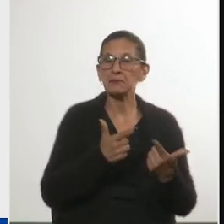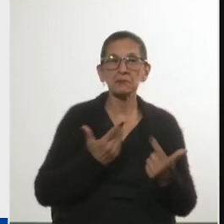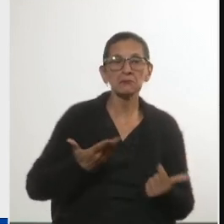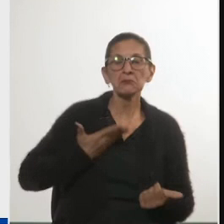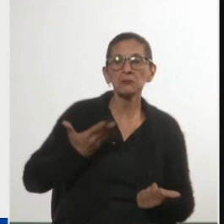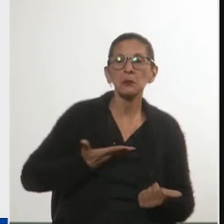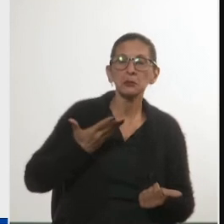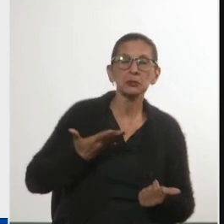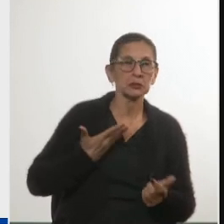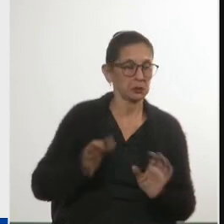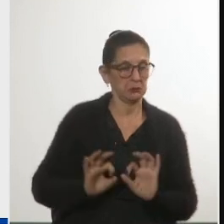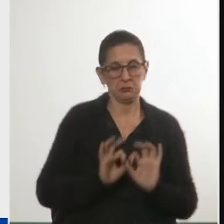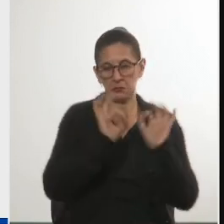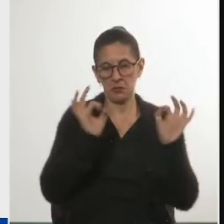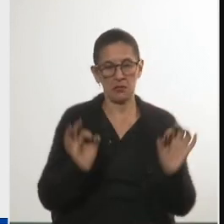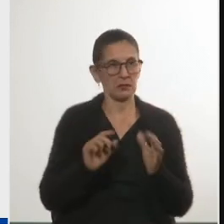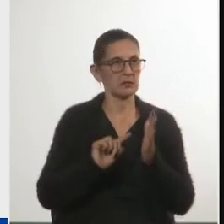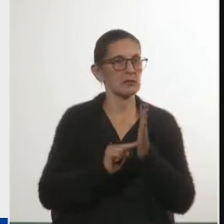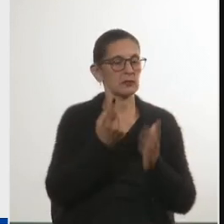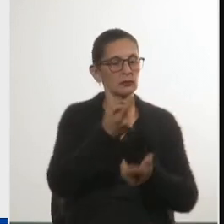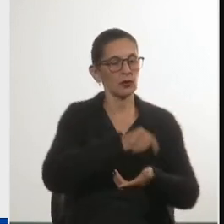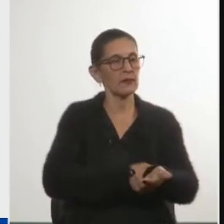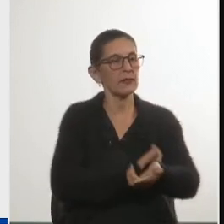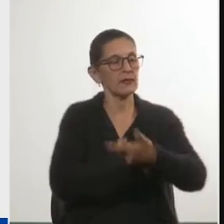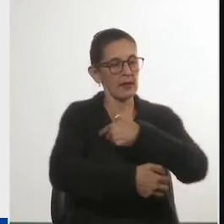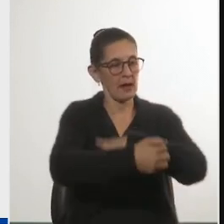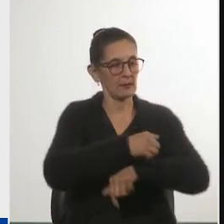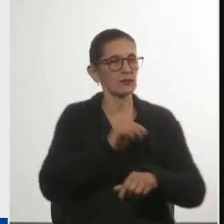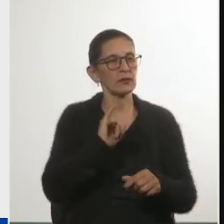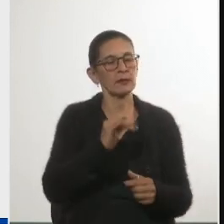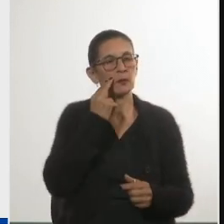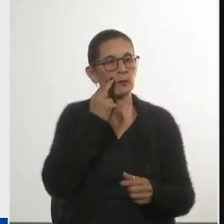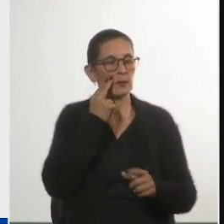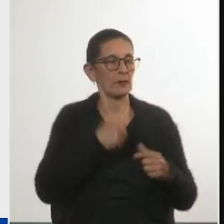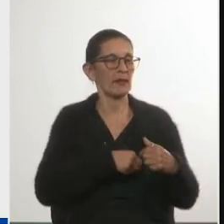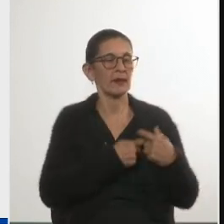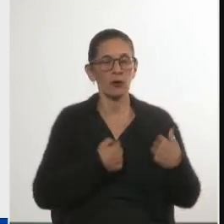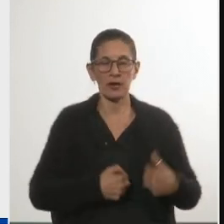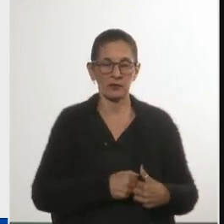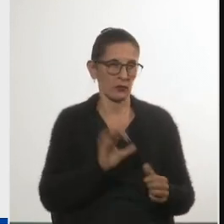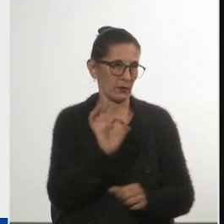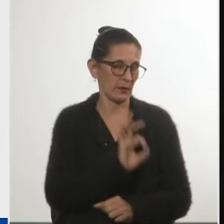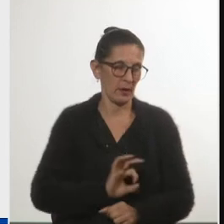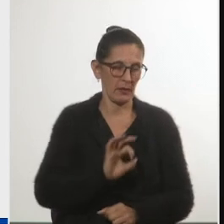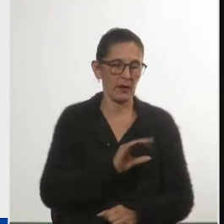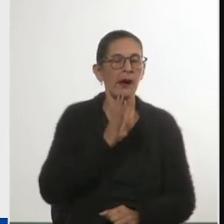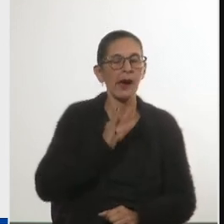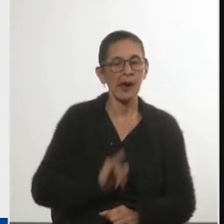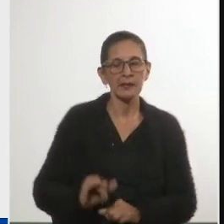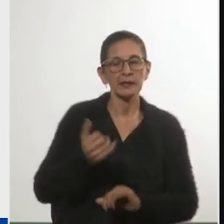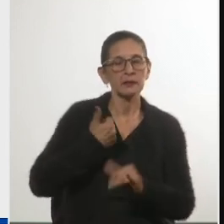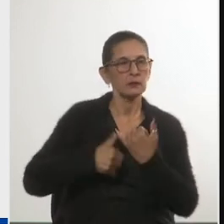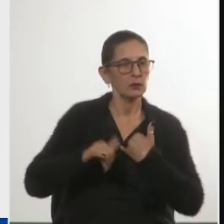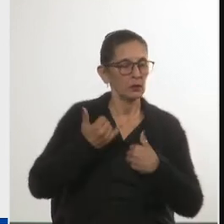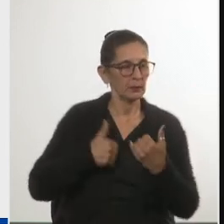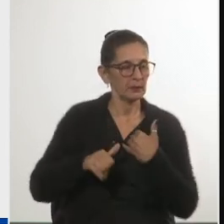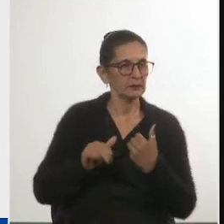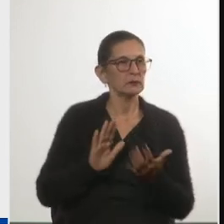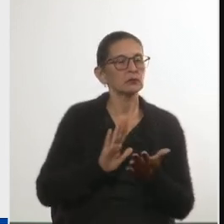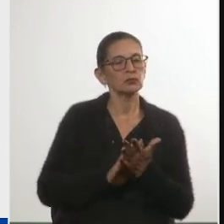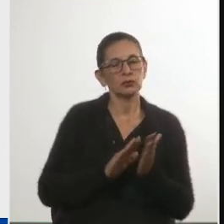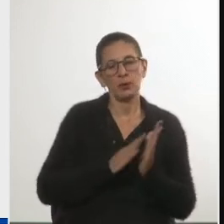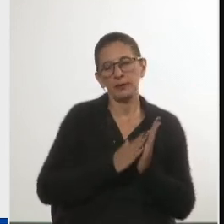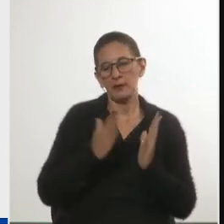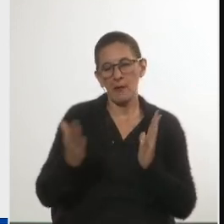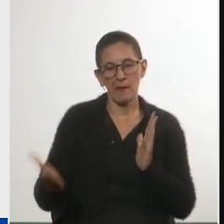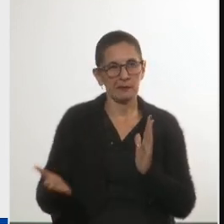ningún reclamo de incidentes de los centros de hemodiálisis de pacientes crónicos de Montevideo. Tenemos largos informes del